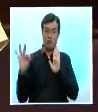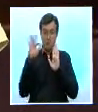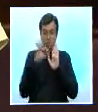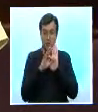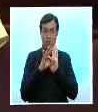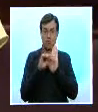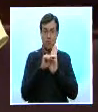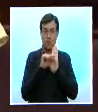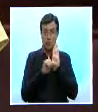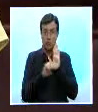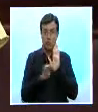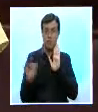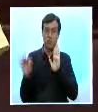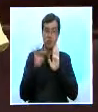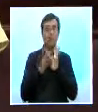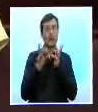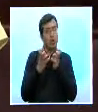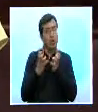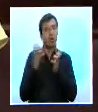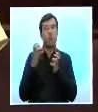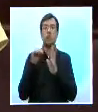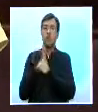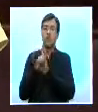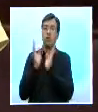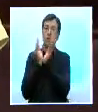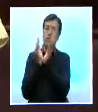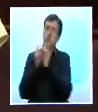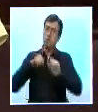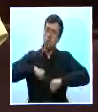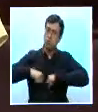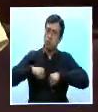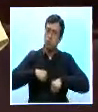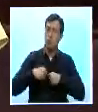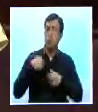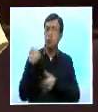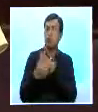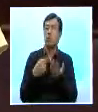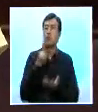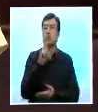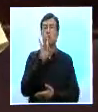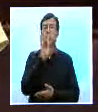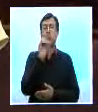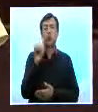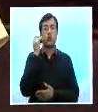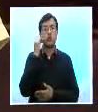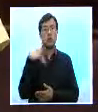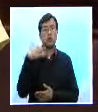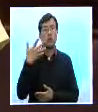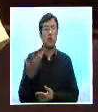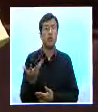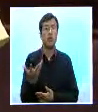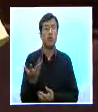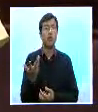banco nacional de fomento opere caso contrario los 180 días no quedarían corto